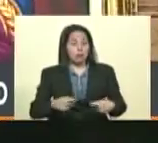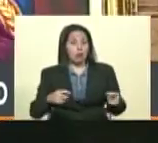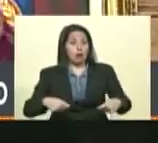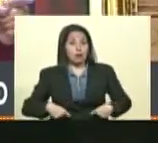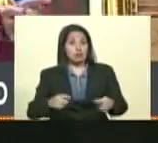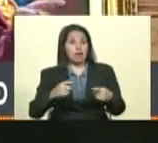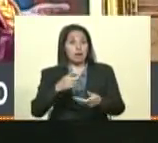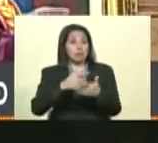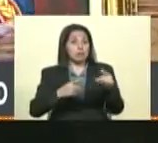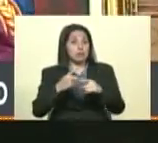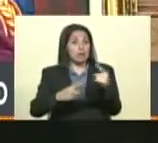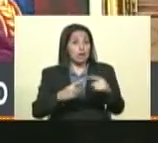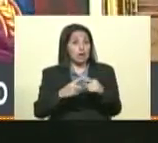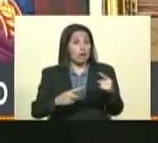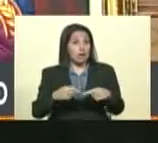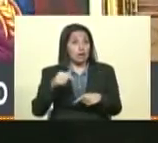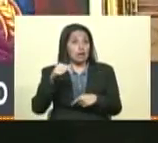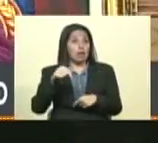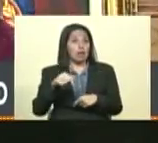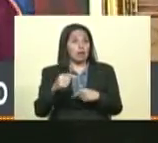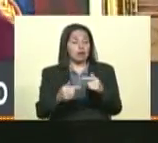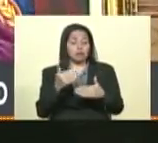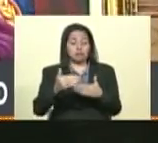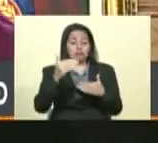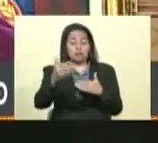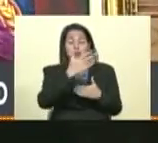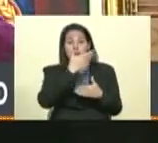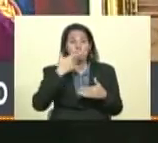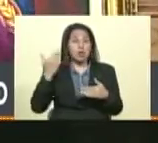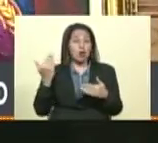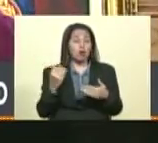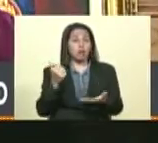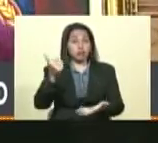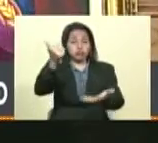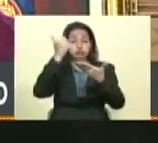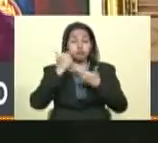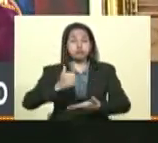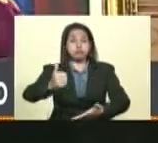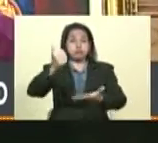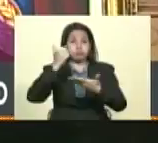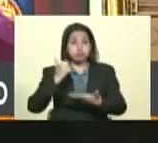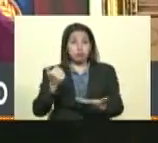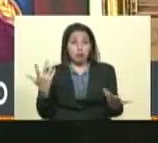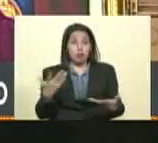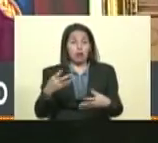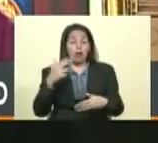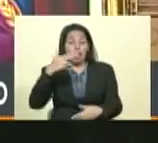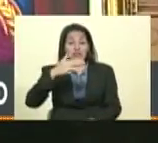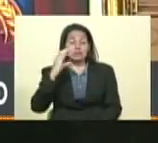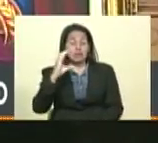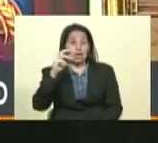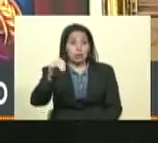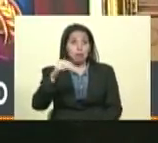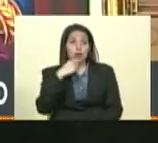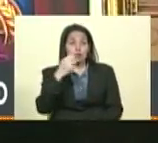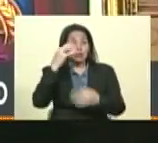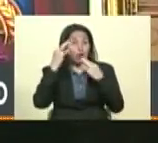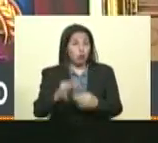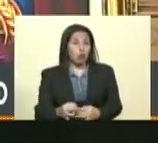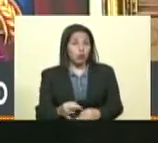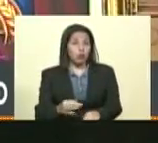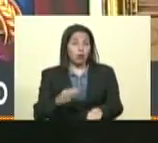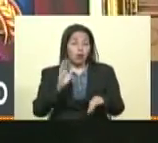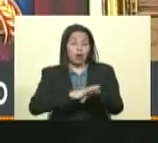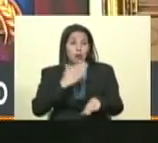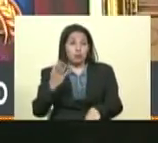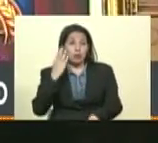del dinero que hoy gastamos y vamos a obtener el doble de los beneficios que hoy tienen los trabajadores por HCM. Estoy seguro, porque ha habido